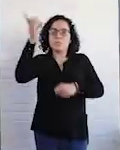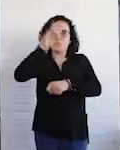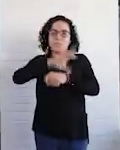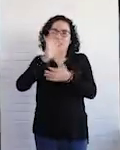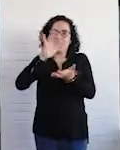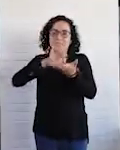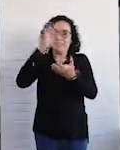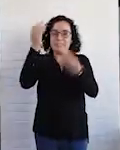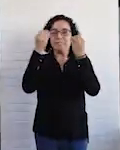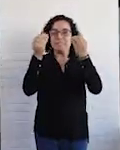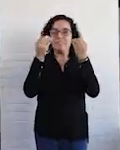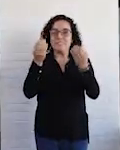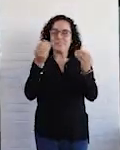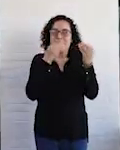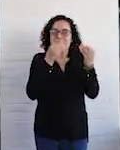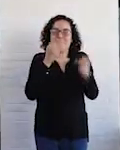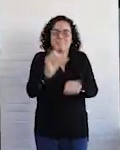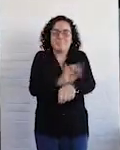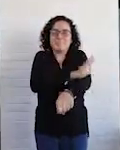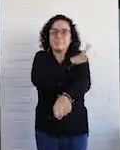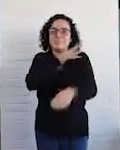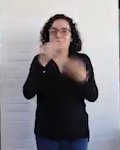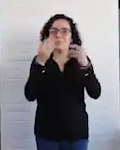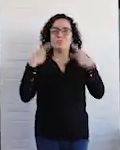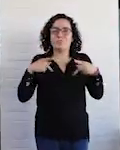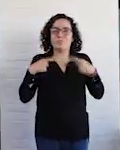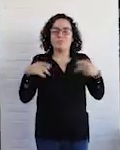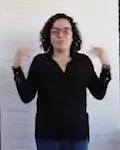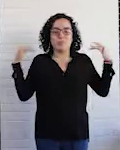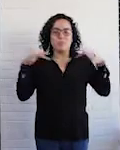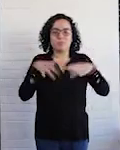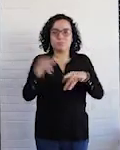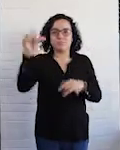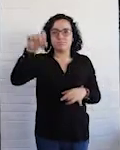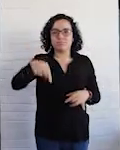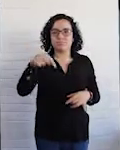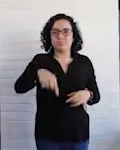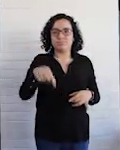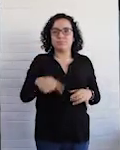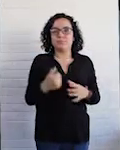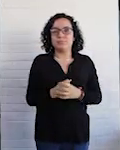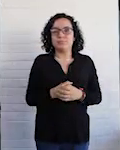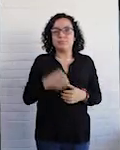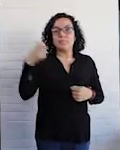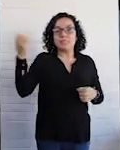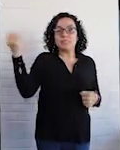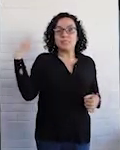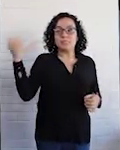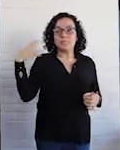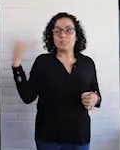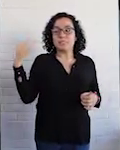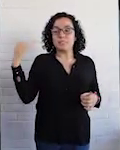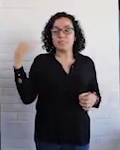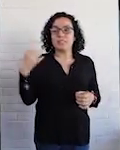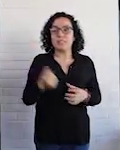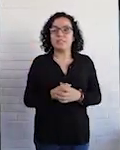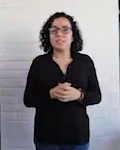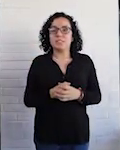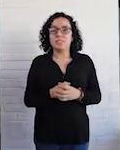días, muchas gracias, qué emoción que haya tanta gente. A mí me dijeron que esta plática tenía que ser